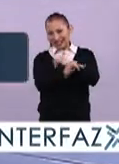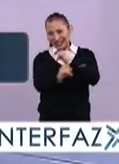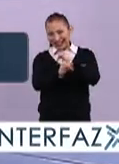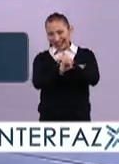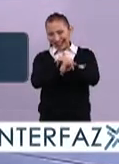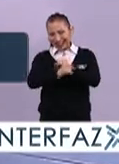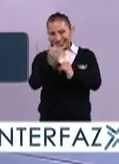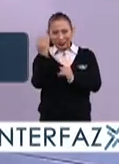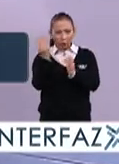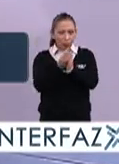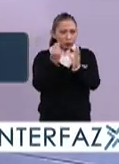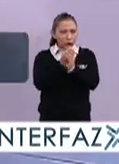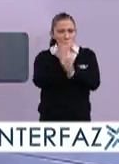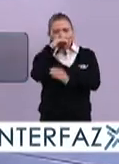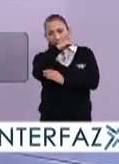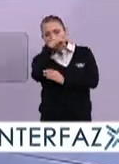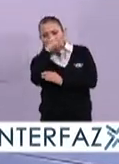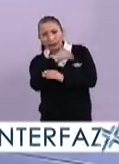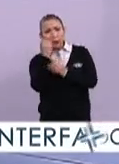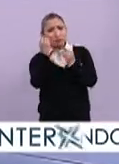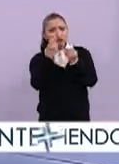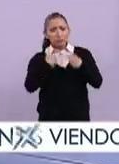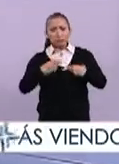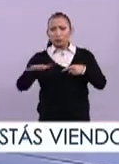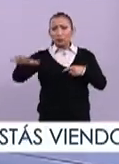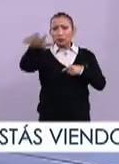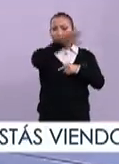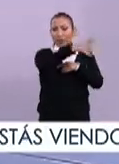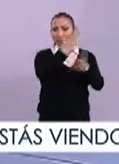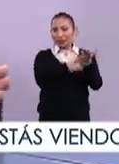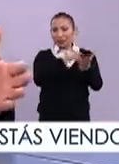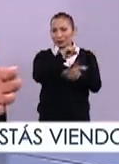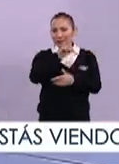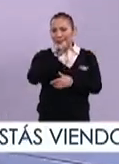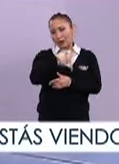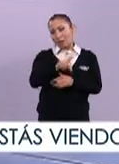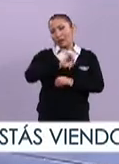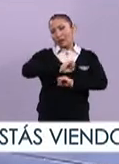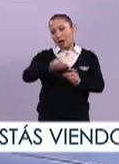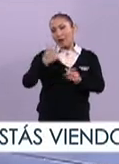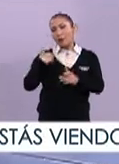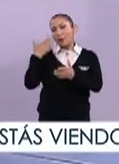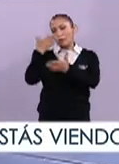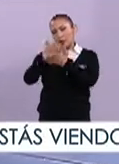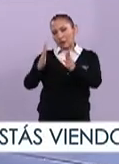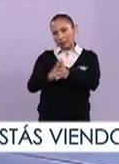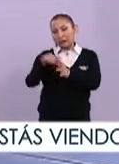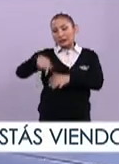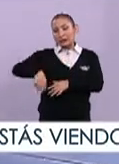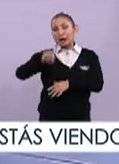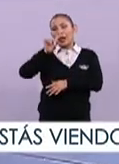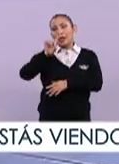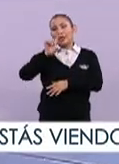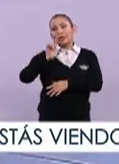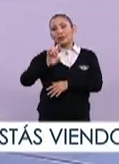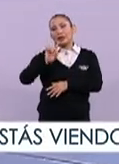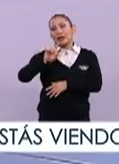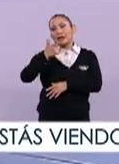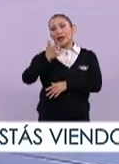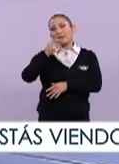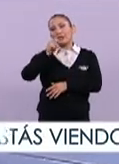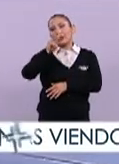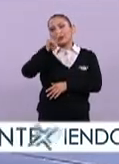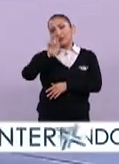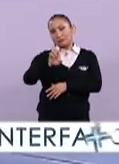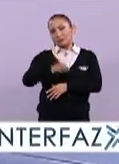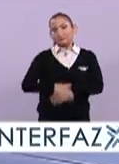esta plataforma de cursos gratuitos y masivos de la Secretaría de Educación Pública, y por supuesto donde participa esta casa de trabajo, la Dirección General de